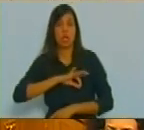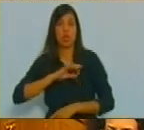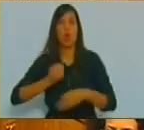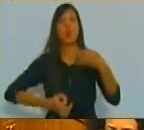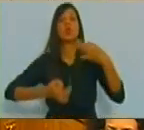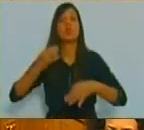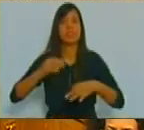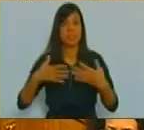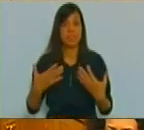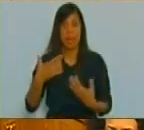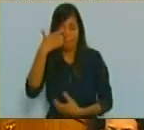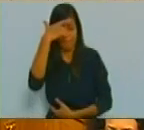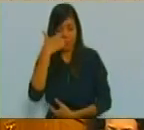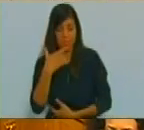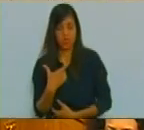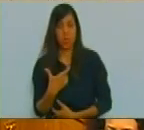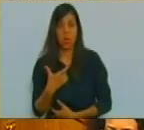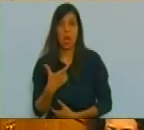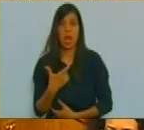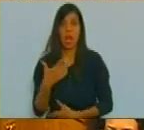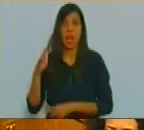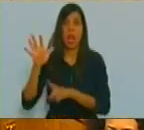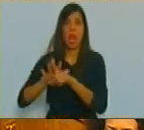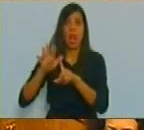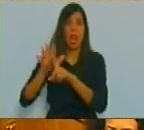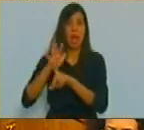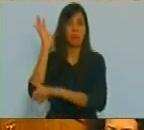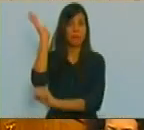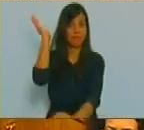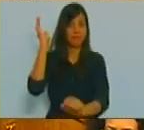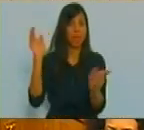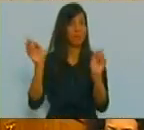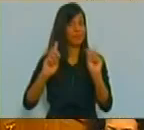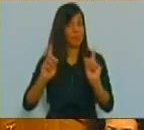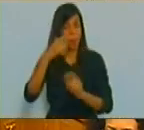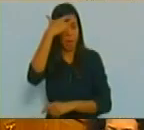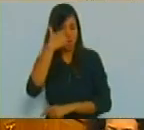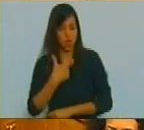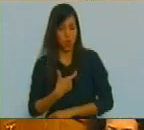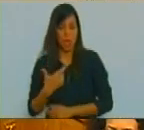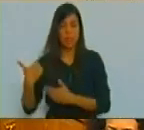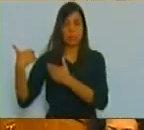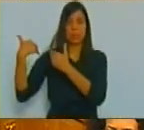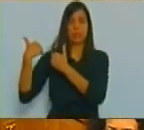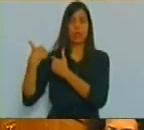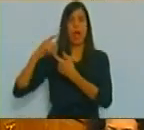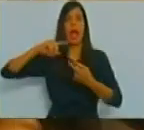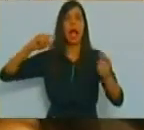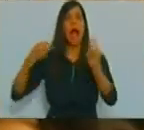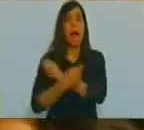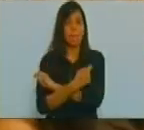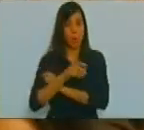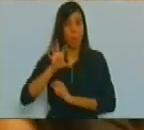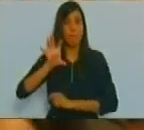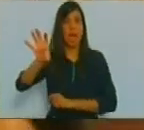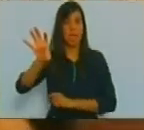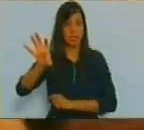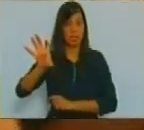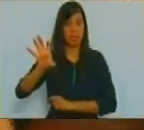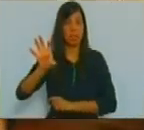tú no eres un convidado de piedra tú eres un agente de cambio y tú estás aquí para garantizar el cumplimiento